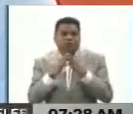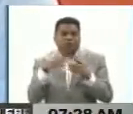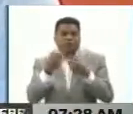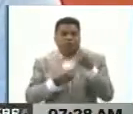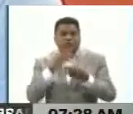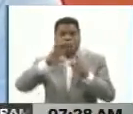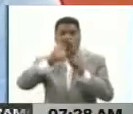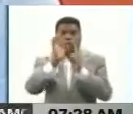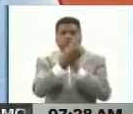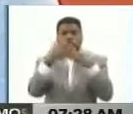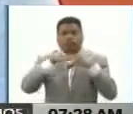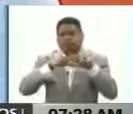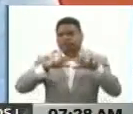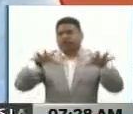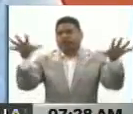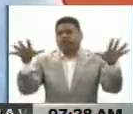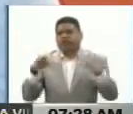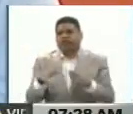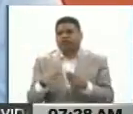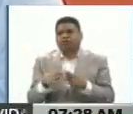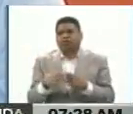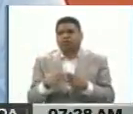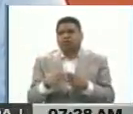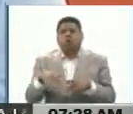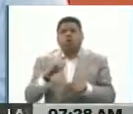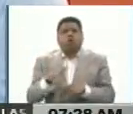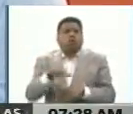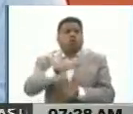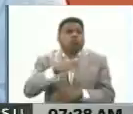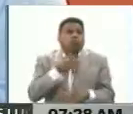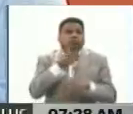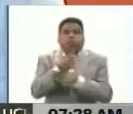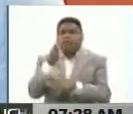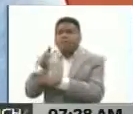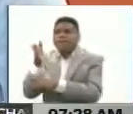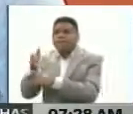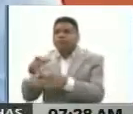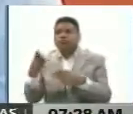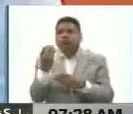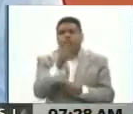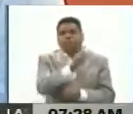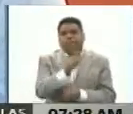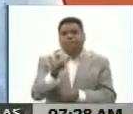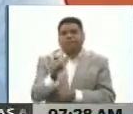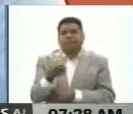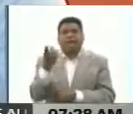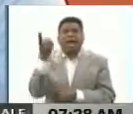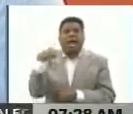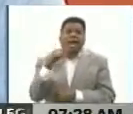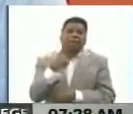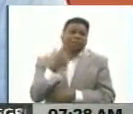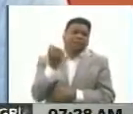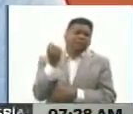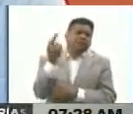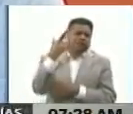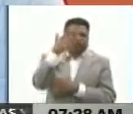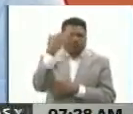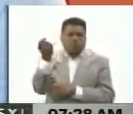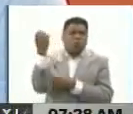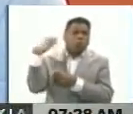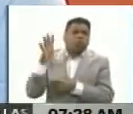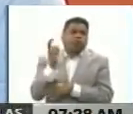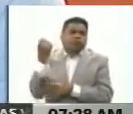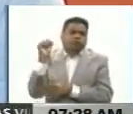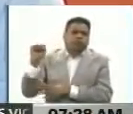espacio amplio donde entraron muchísimos sujetos, muchísimas prácticas que antes estaban relegados, que antes estaban soslayados y que